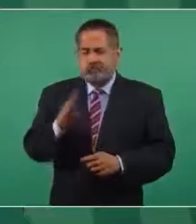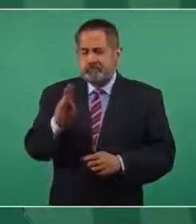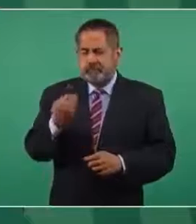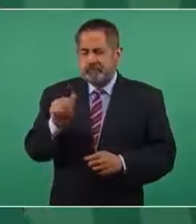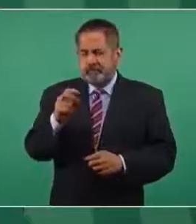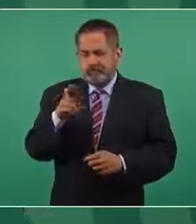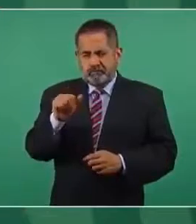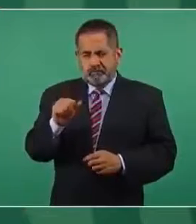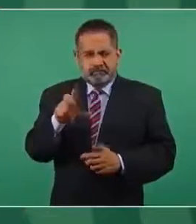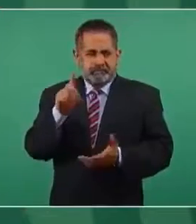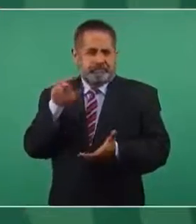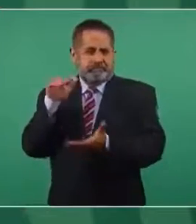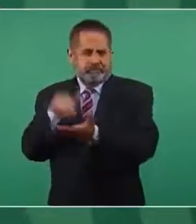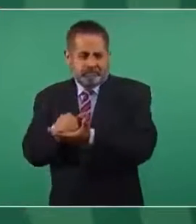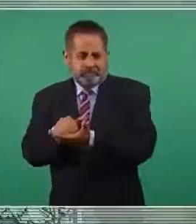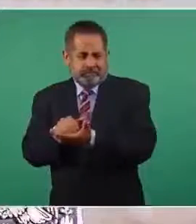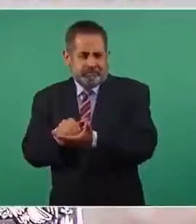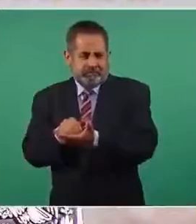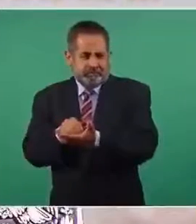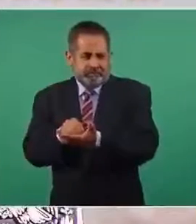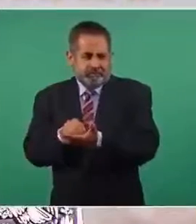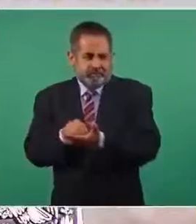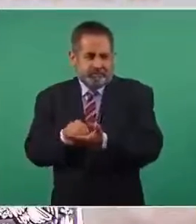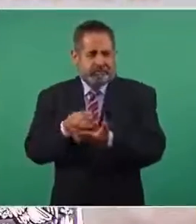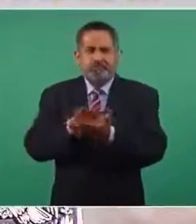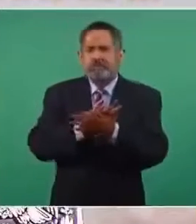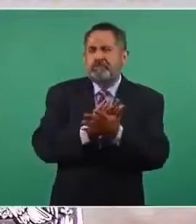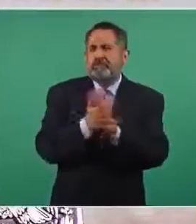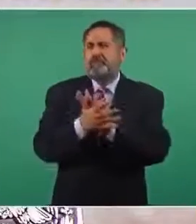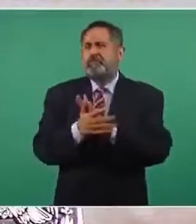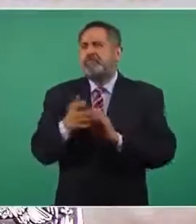Banobras 30 mil. Esto en pesos